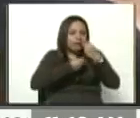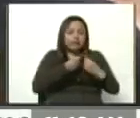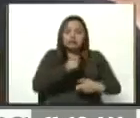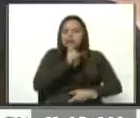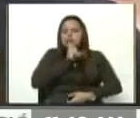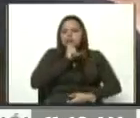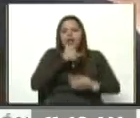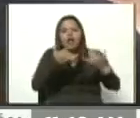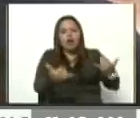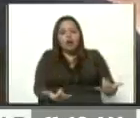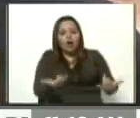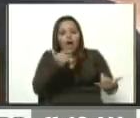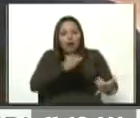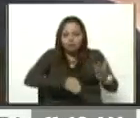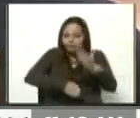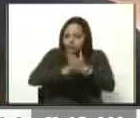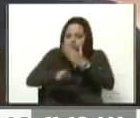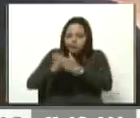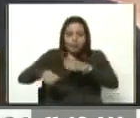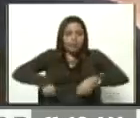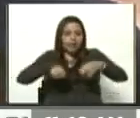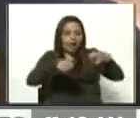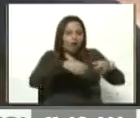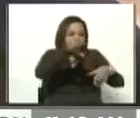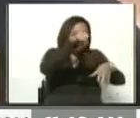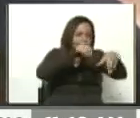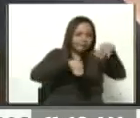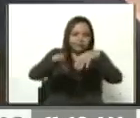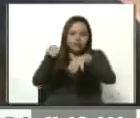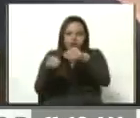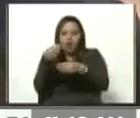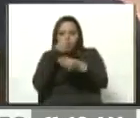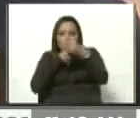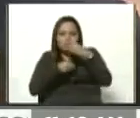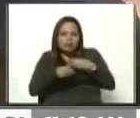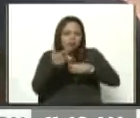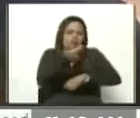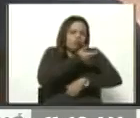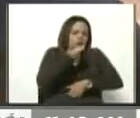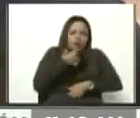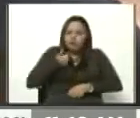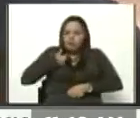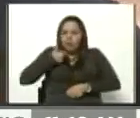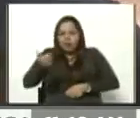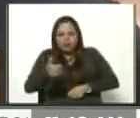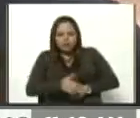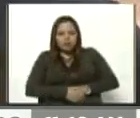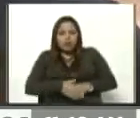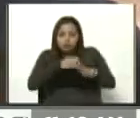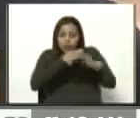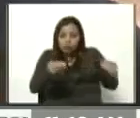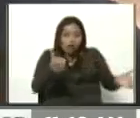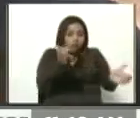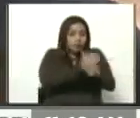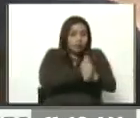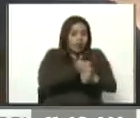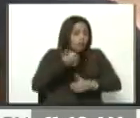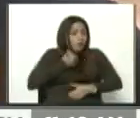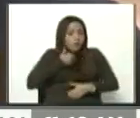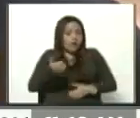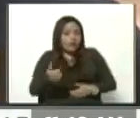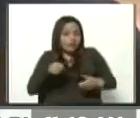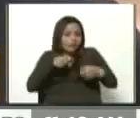Y ahorita tú vas a cualquier supermercado y consigues lo que tú estás buscando, pues. Prácticamente todo lo consigues en cualquier